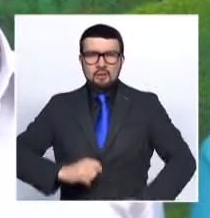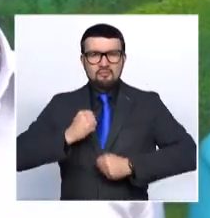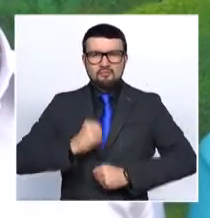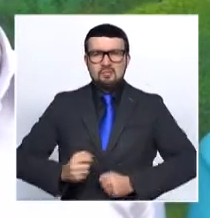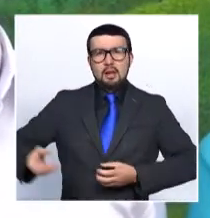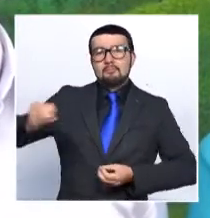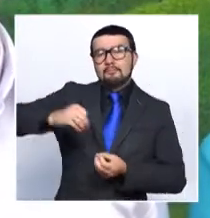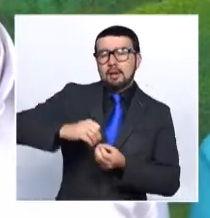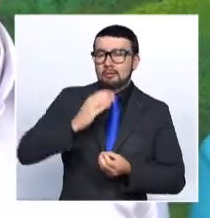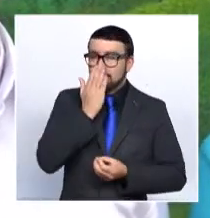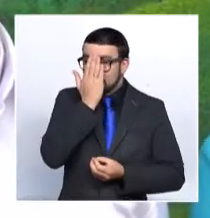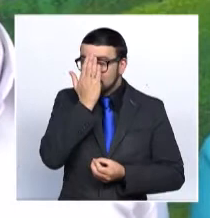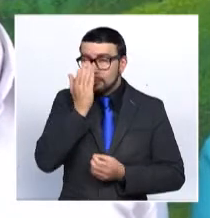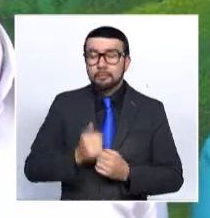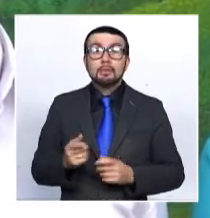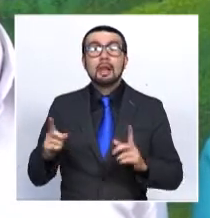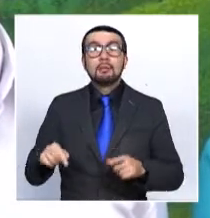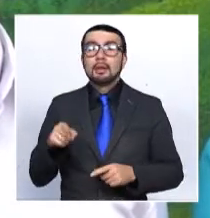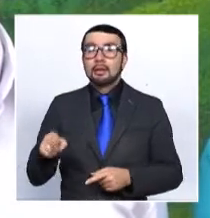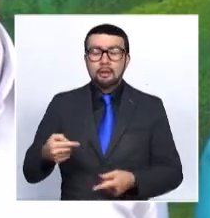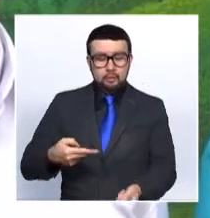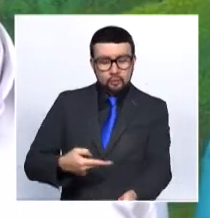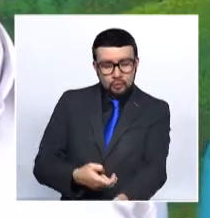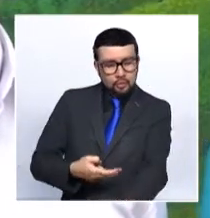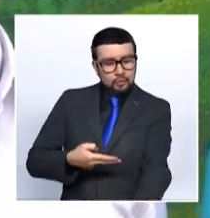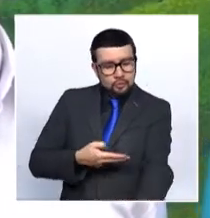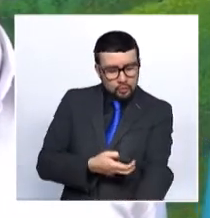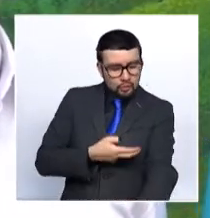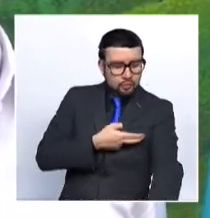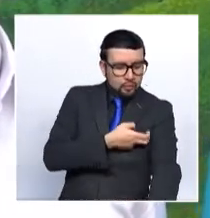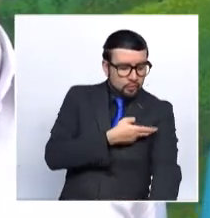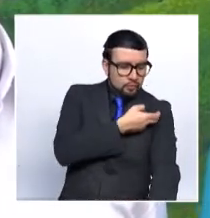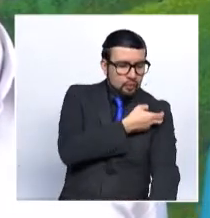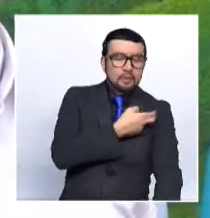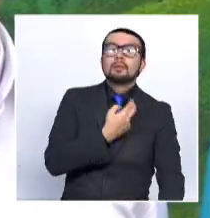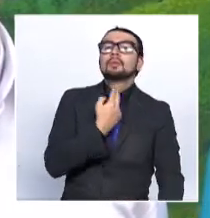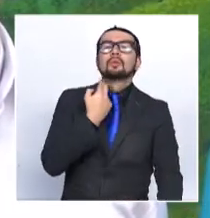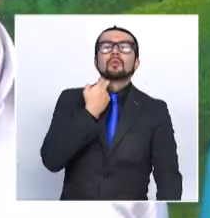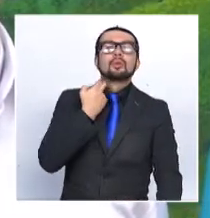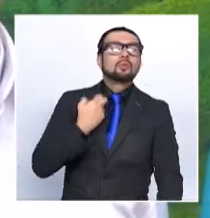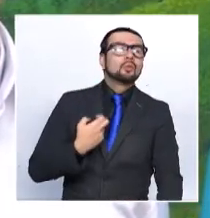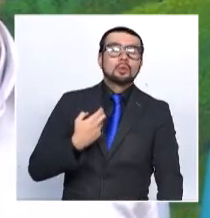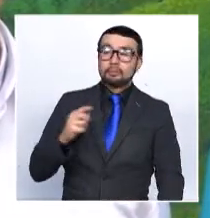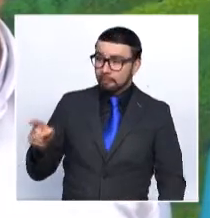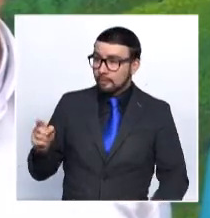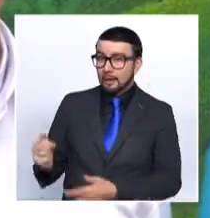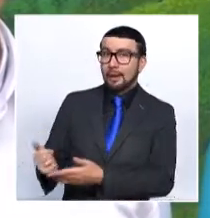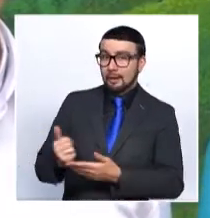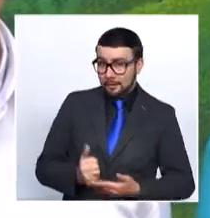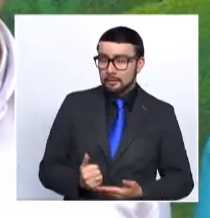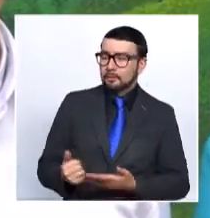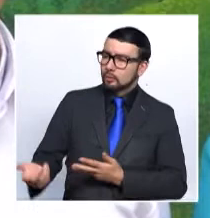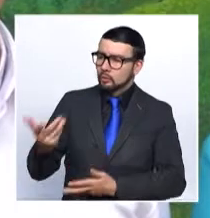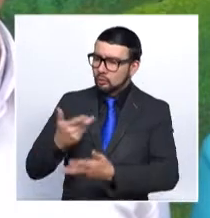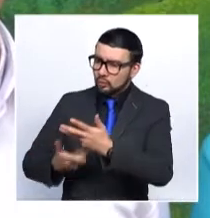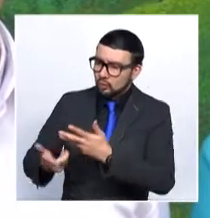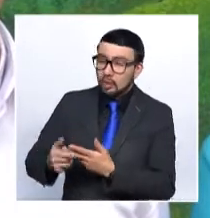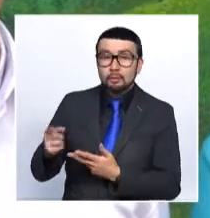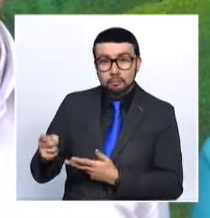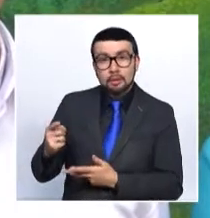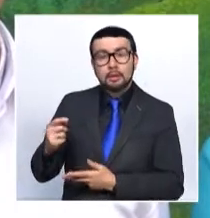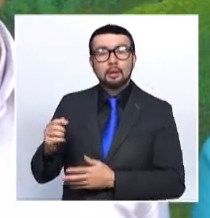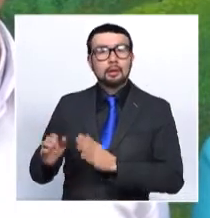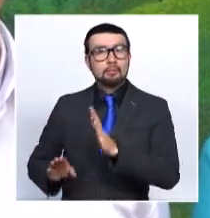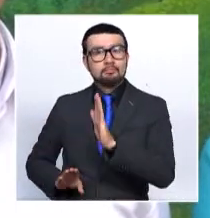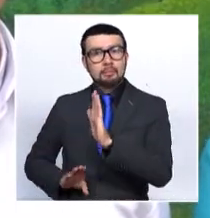es la base del tratamiento que hacemos especialmente el doctor Rojas y yo dentro del Parque de la Salud. Al prepararlo en estas condiciones, el